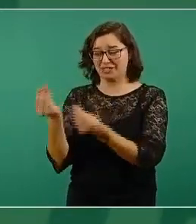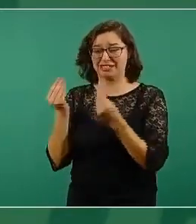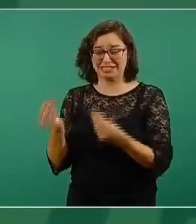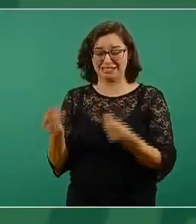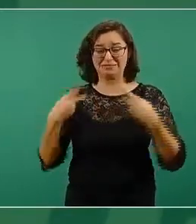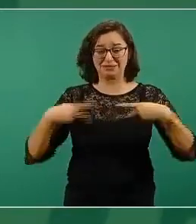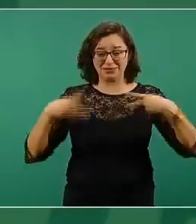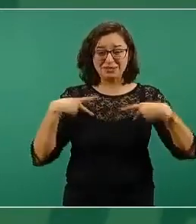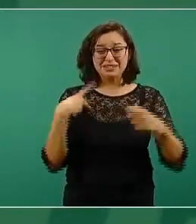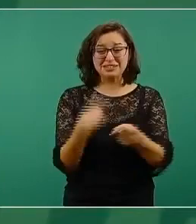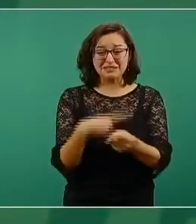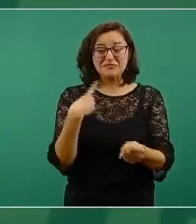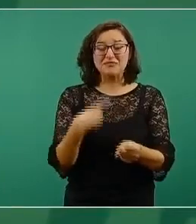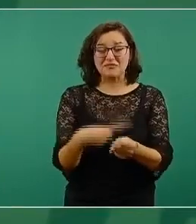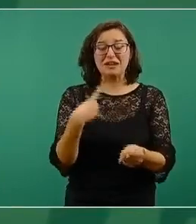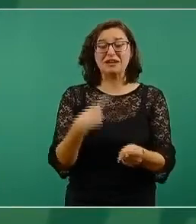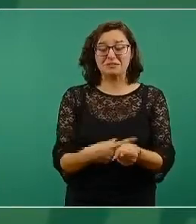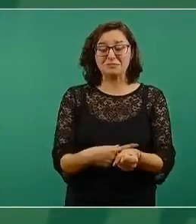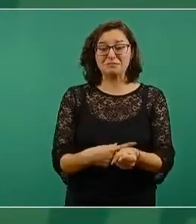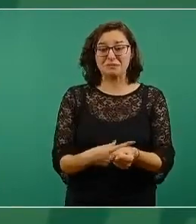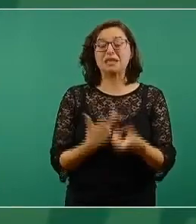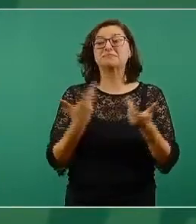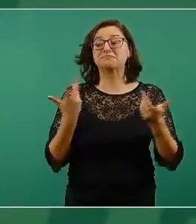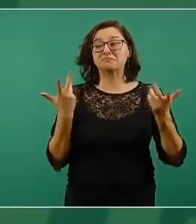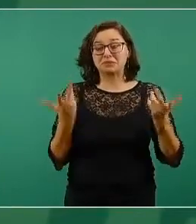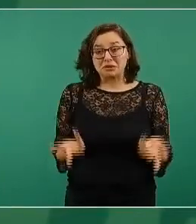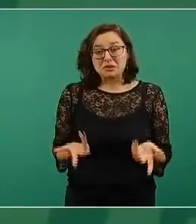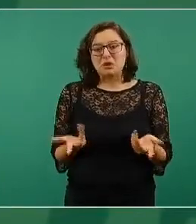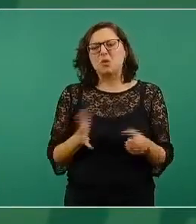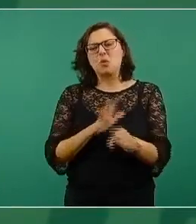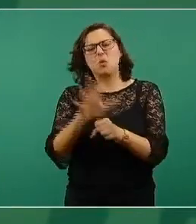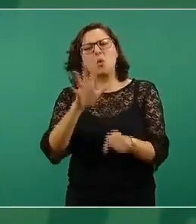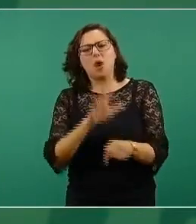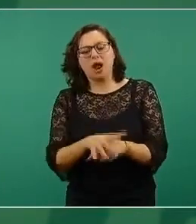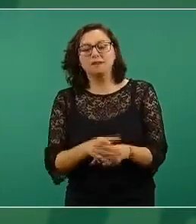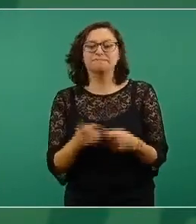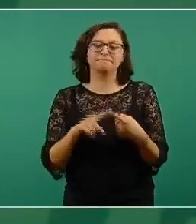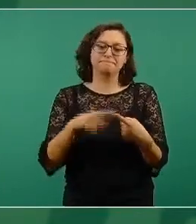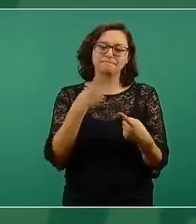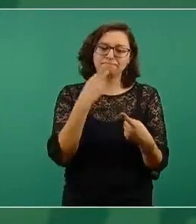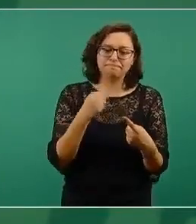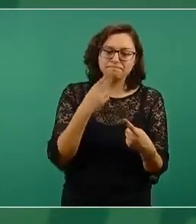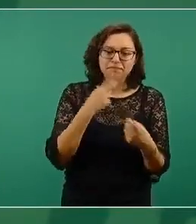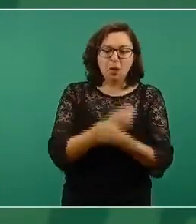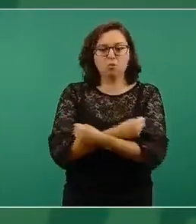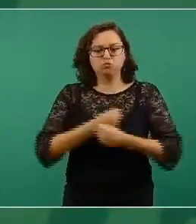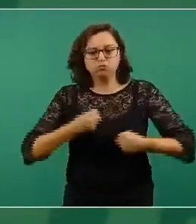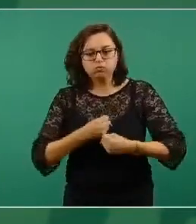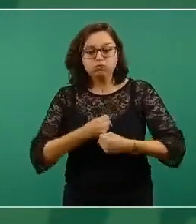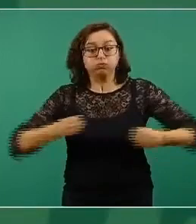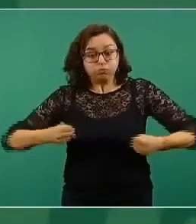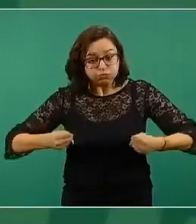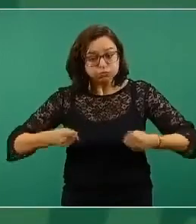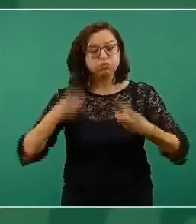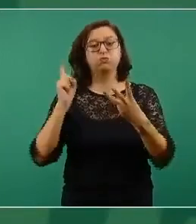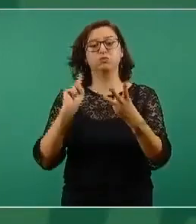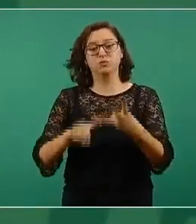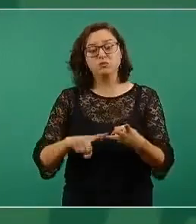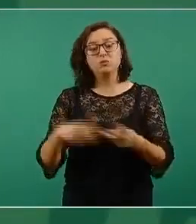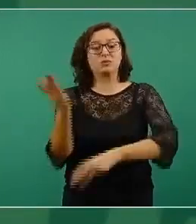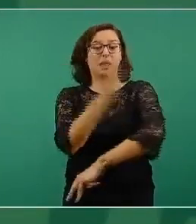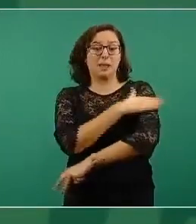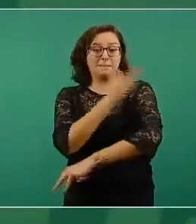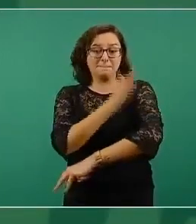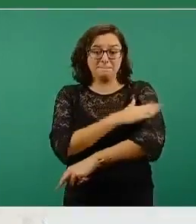del control de las enfermedades no transmisibles. ¿Cuáles son estas? Diabetes, obesidad, sobrepeso, hipertensión,